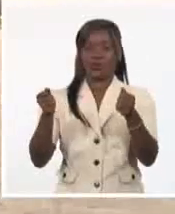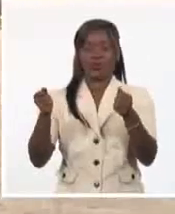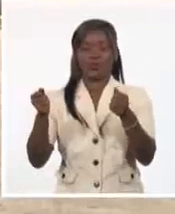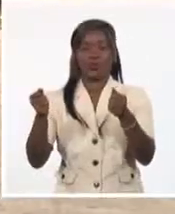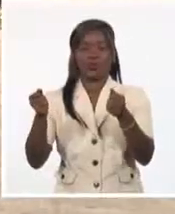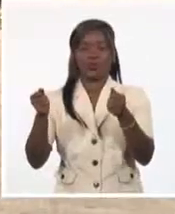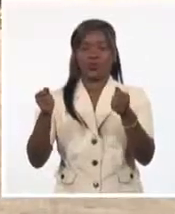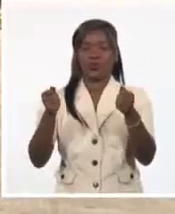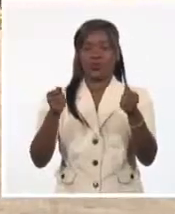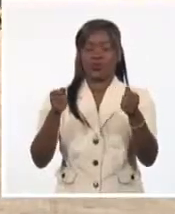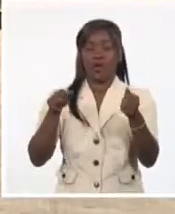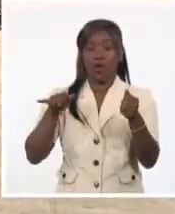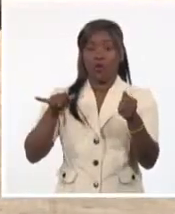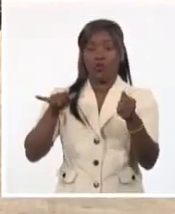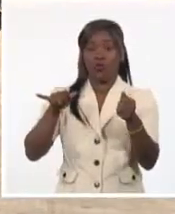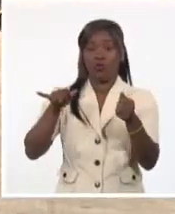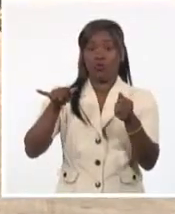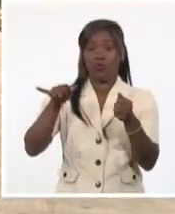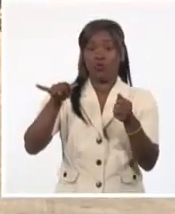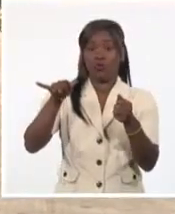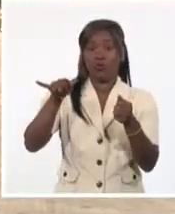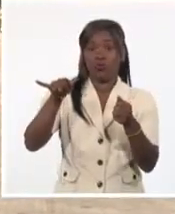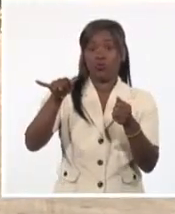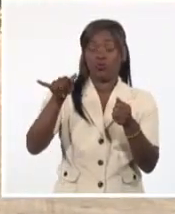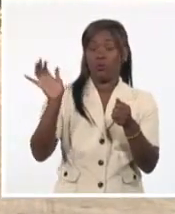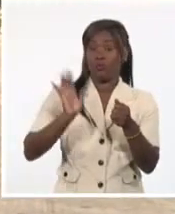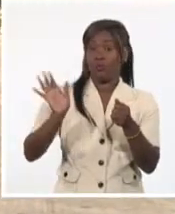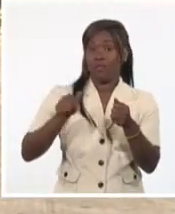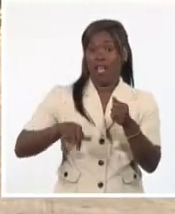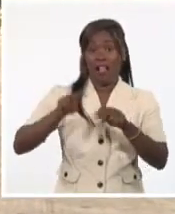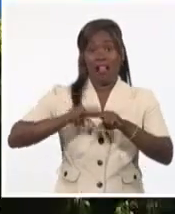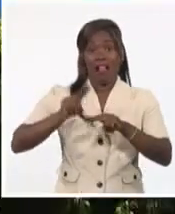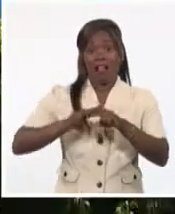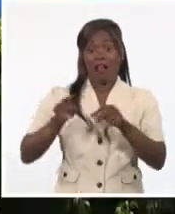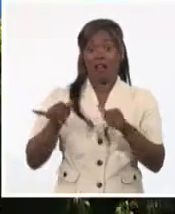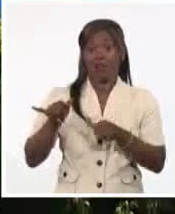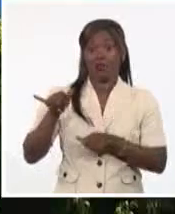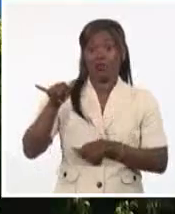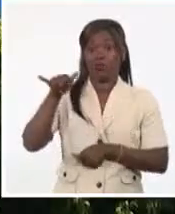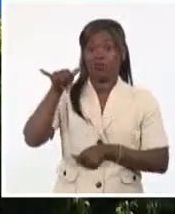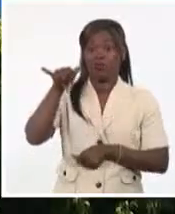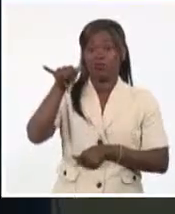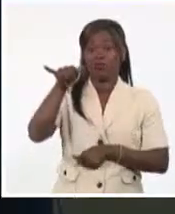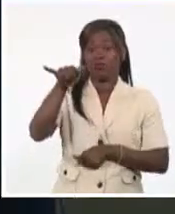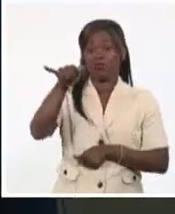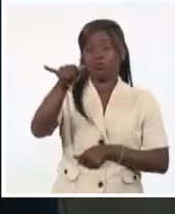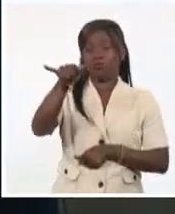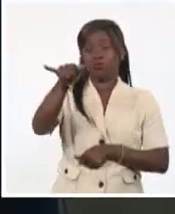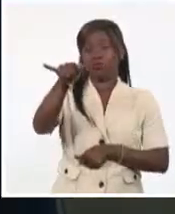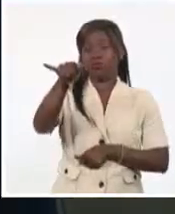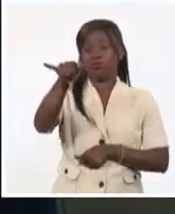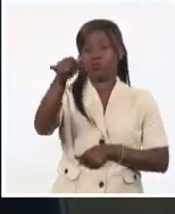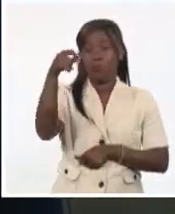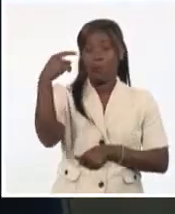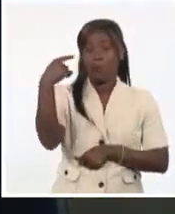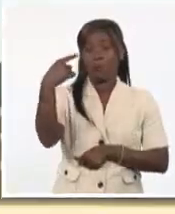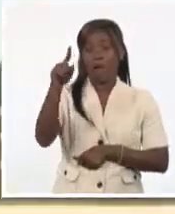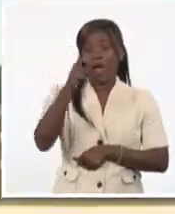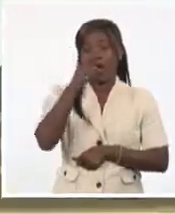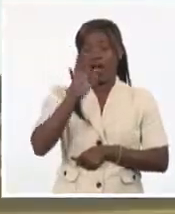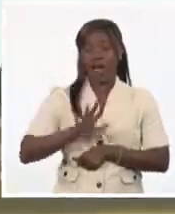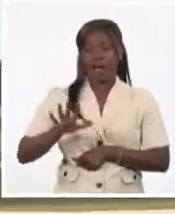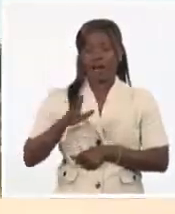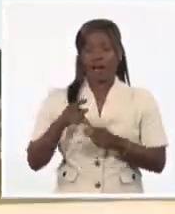La nave comienza a dejar atrás a La Habana. Mientras se pierde a lo lejos, rumbo a Luanda, nos queda en la memoria